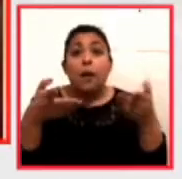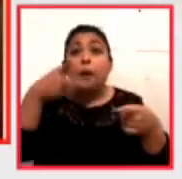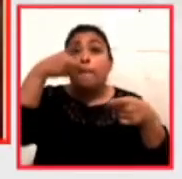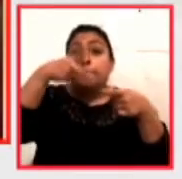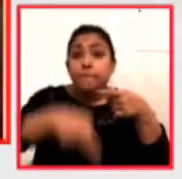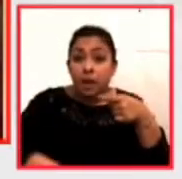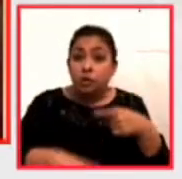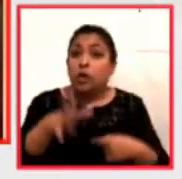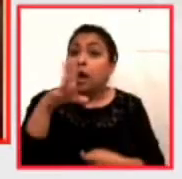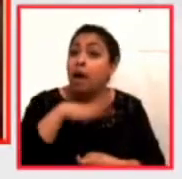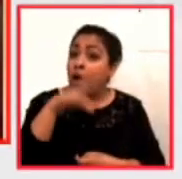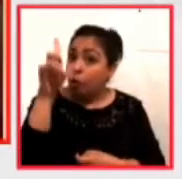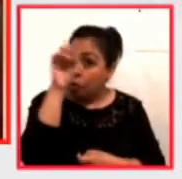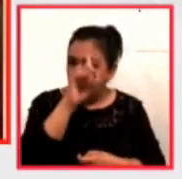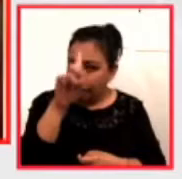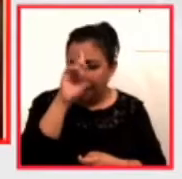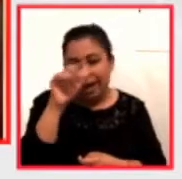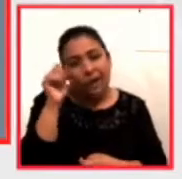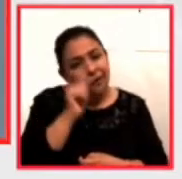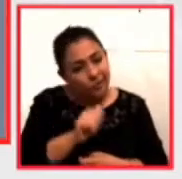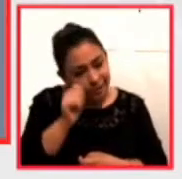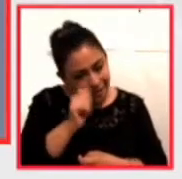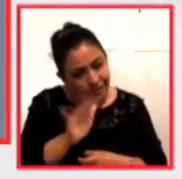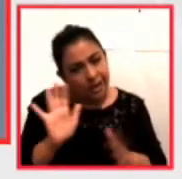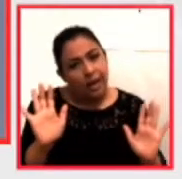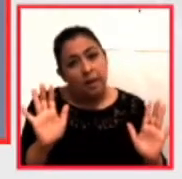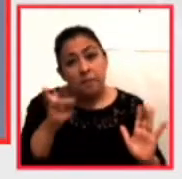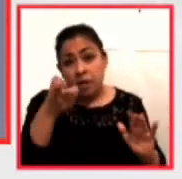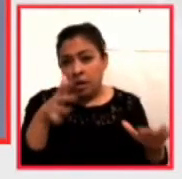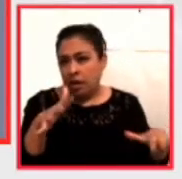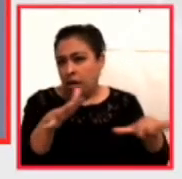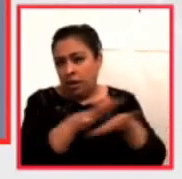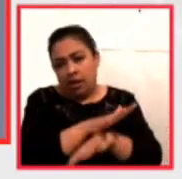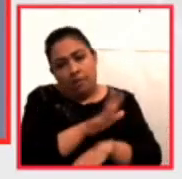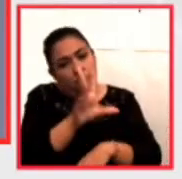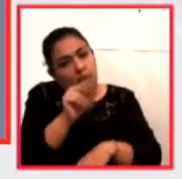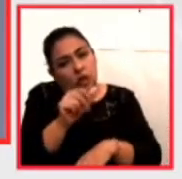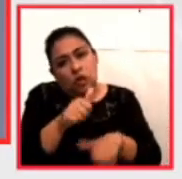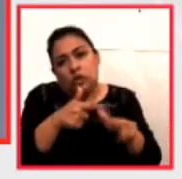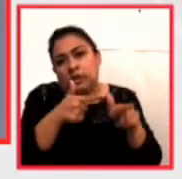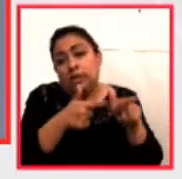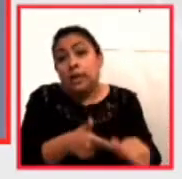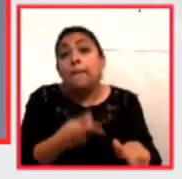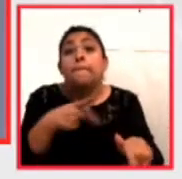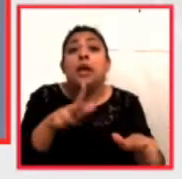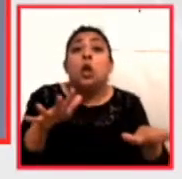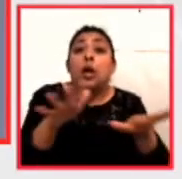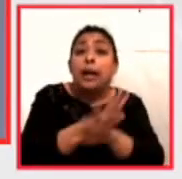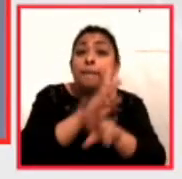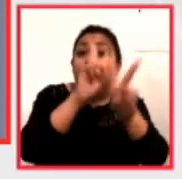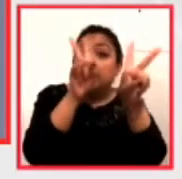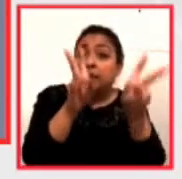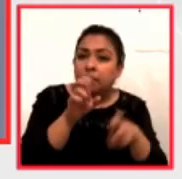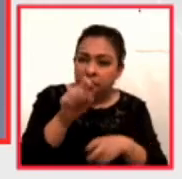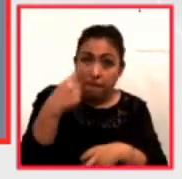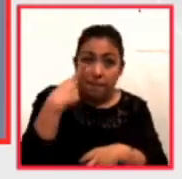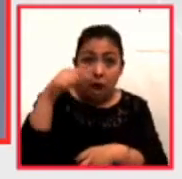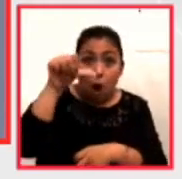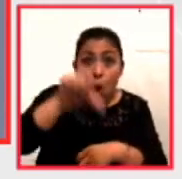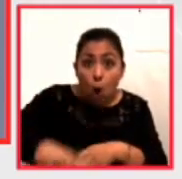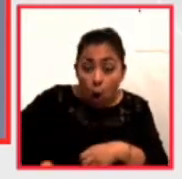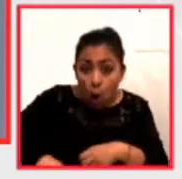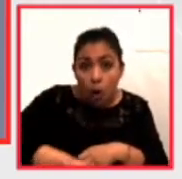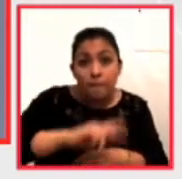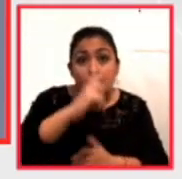la recomendación que siempre les hacemos. Esto no cambia, la recomendación no cambia, lo que cambian son los contenidos. Y vean qué bueno va a estar el programa